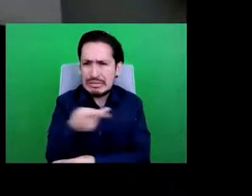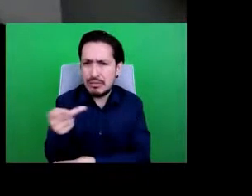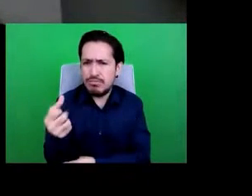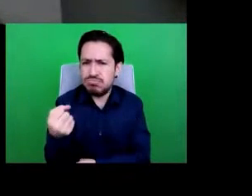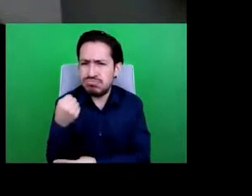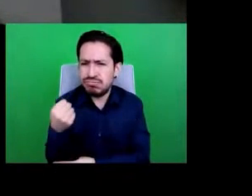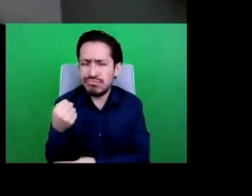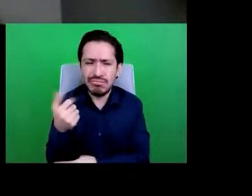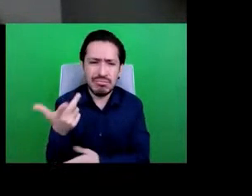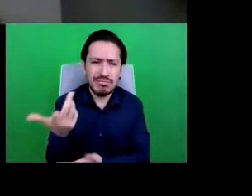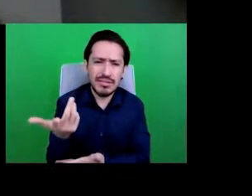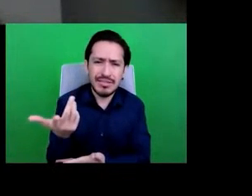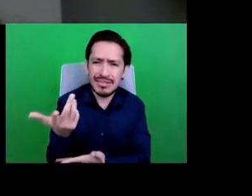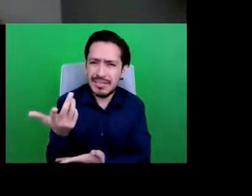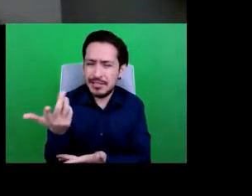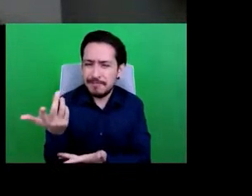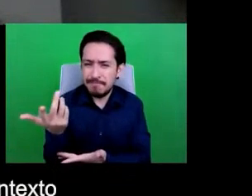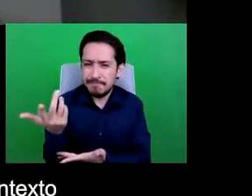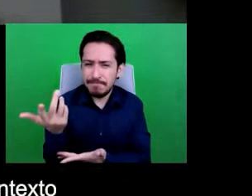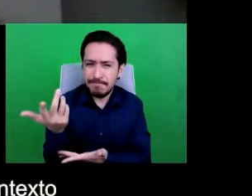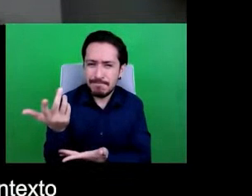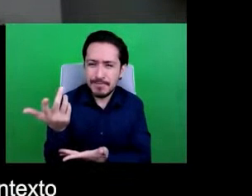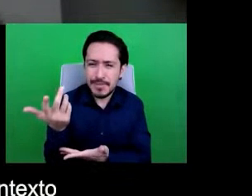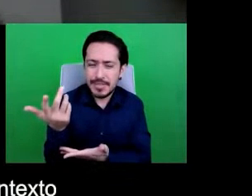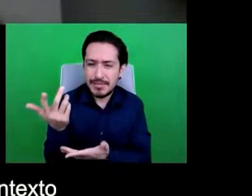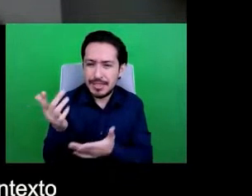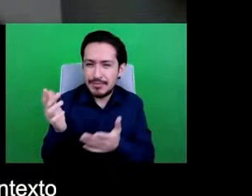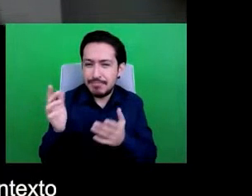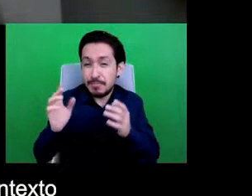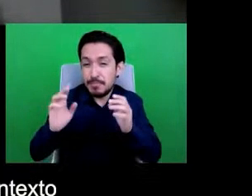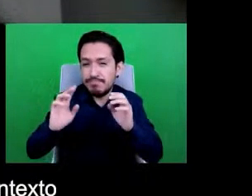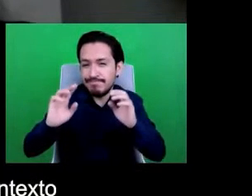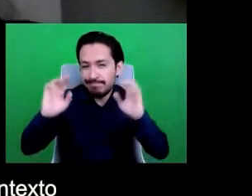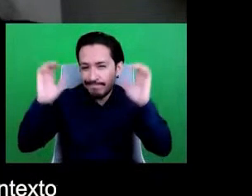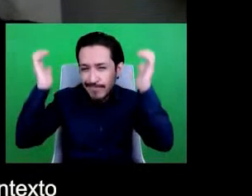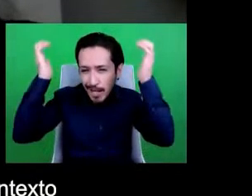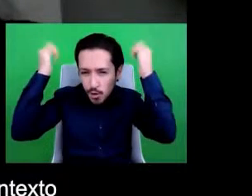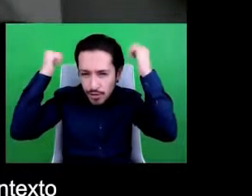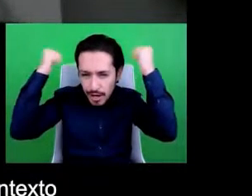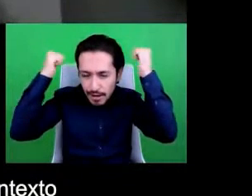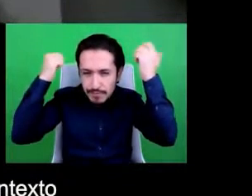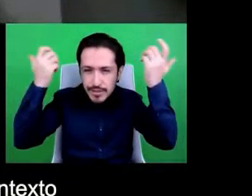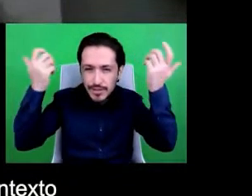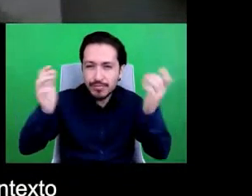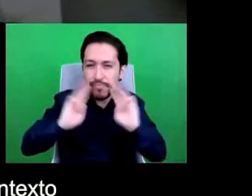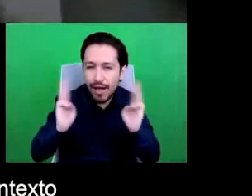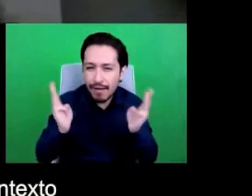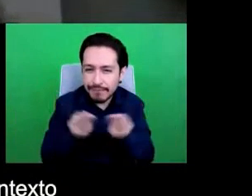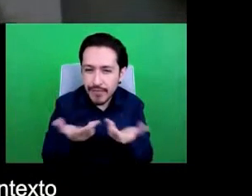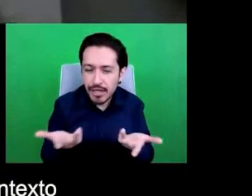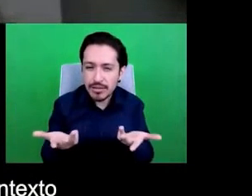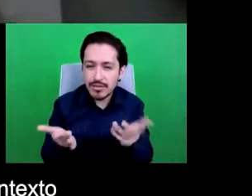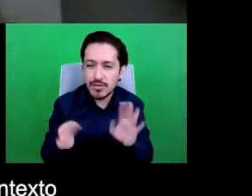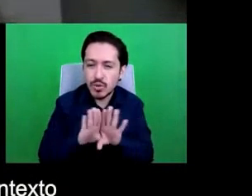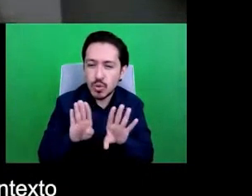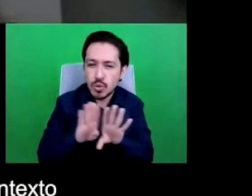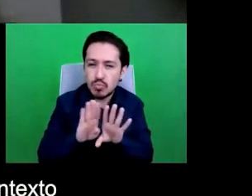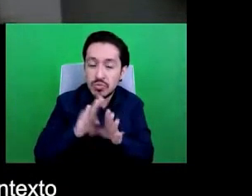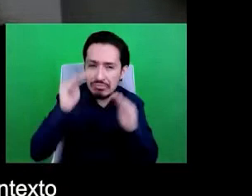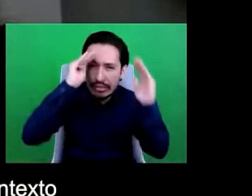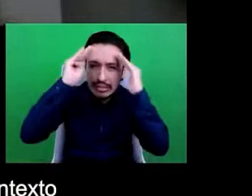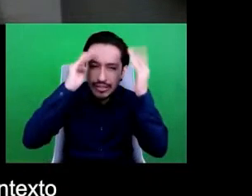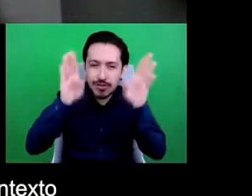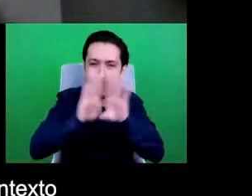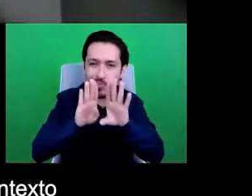narcotráfico? ¿Cómo es que podemos pensar esto en este contexto tan complejo y que es tan diferente al del Reino